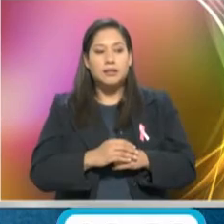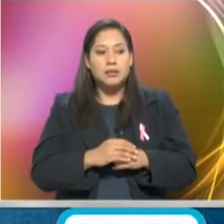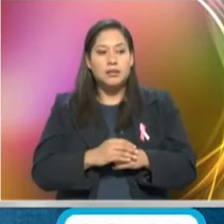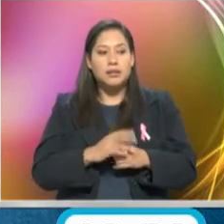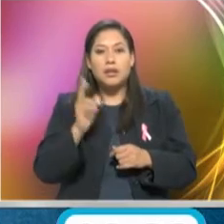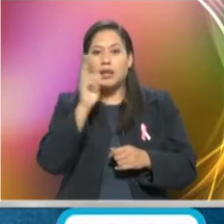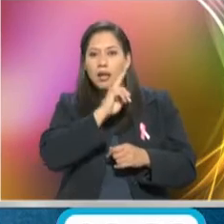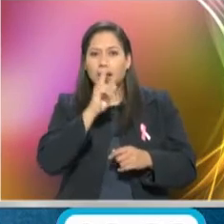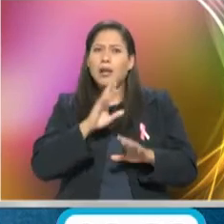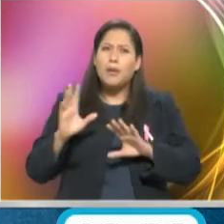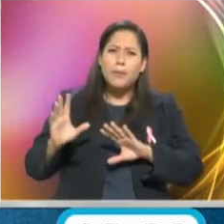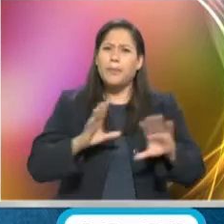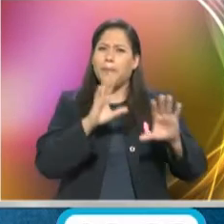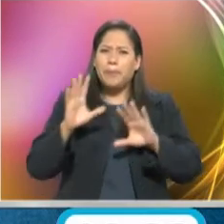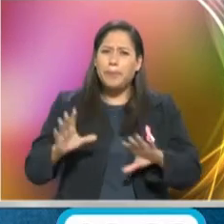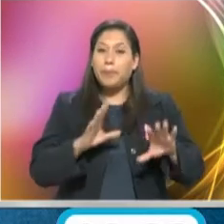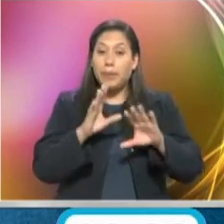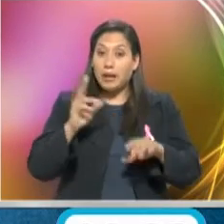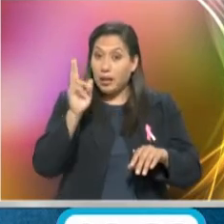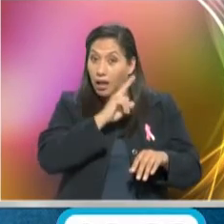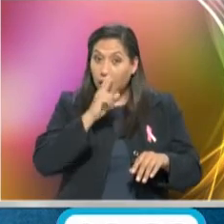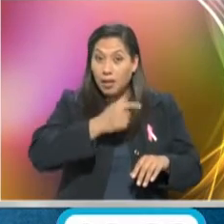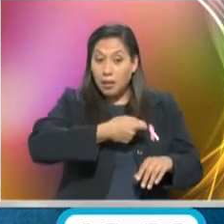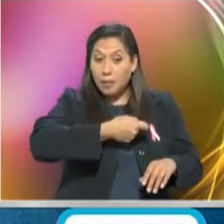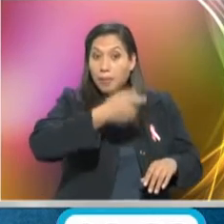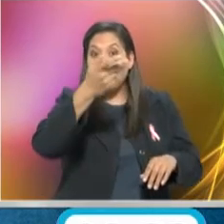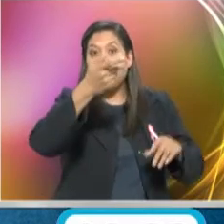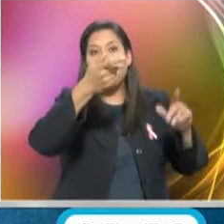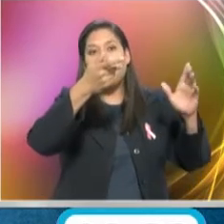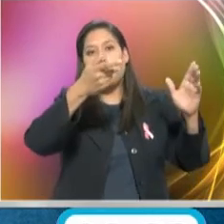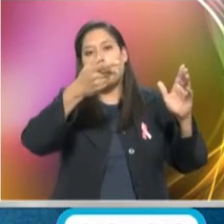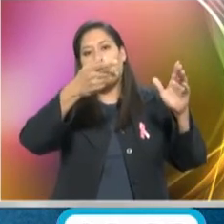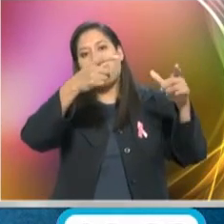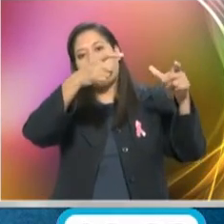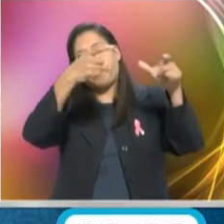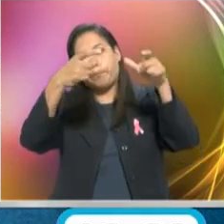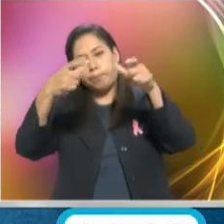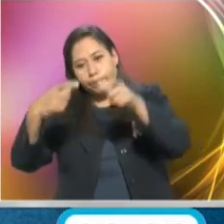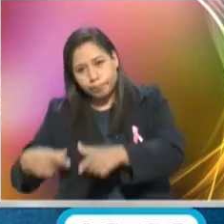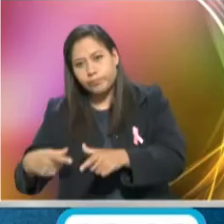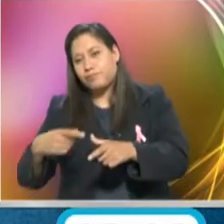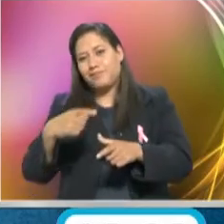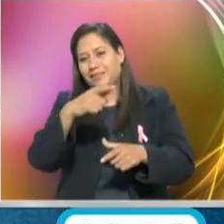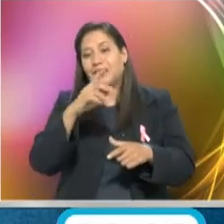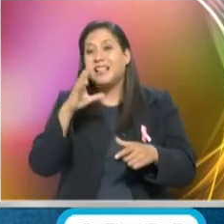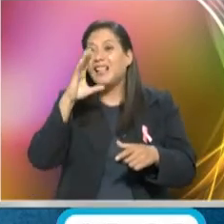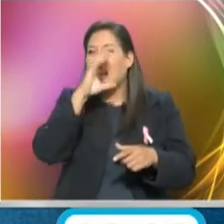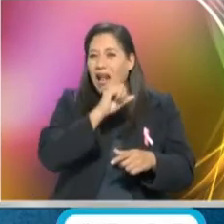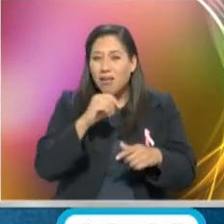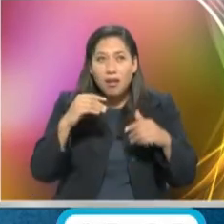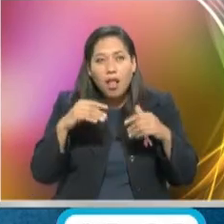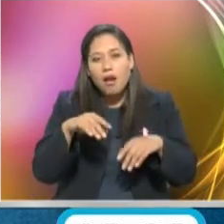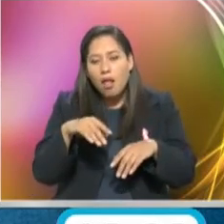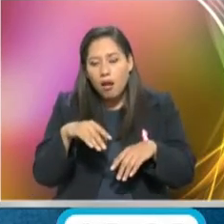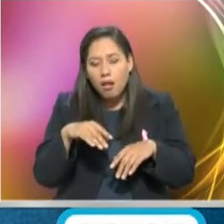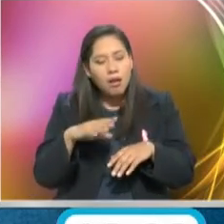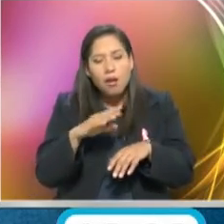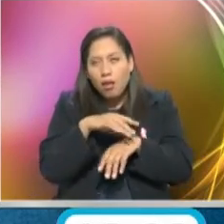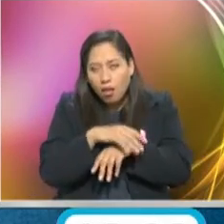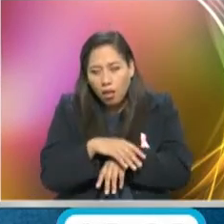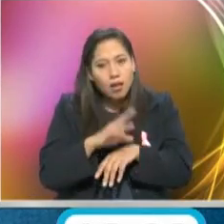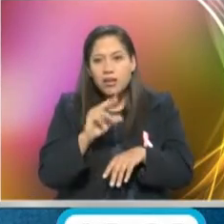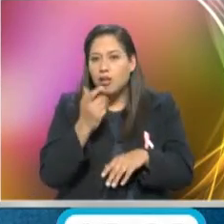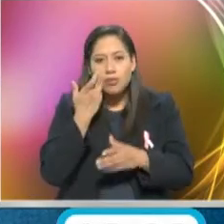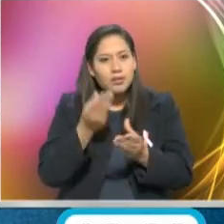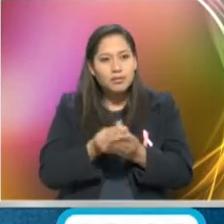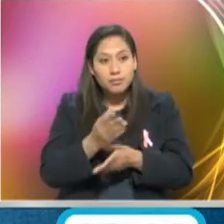y el aire empezaba a ser más fuerte, ¿no? Entonces, si el aire es muy fuerte, me tira los discos. El calor estaba muy, muy fuerte, los perros ya no querían salir, y